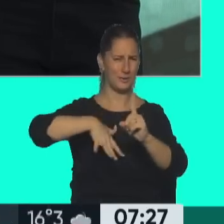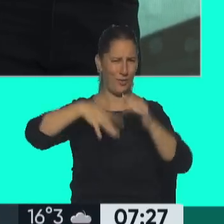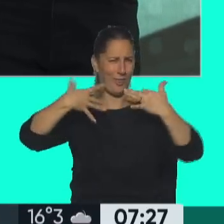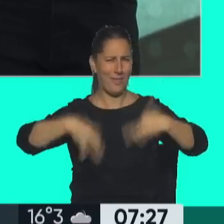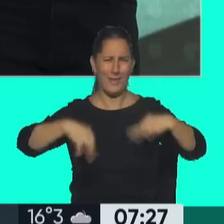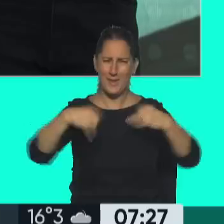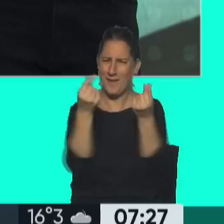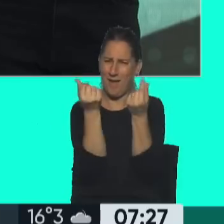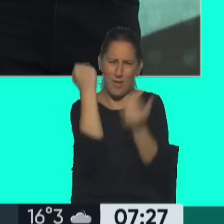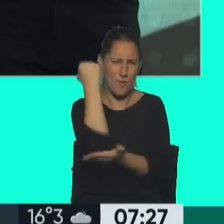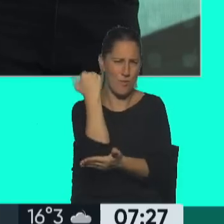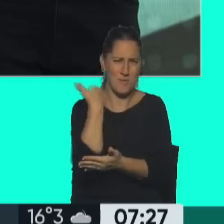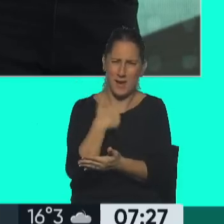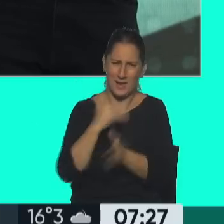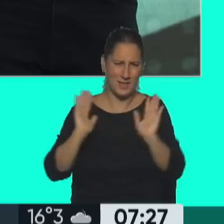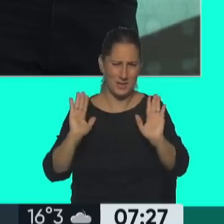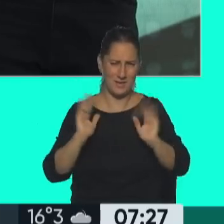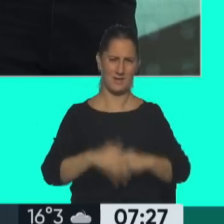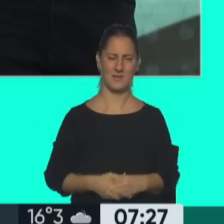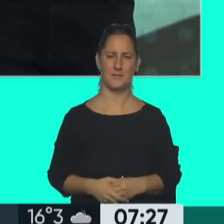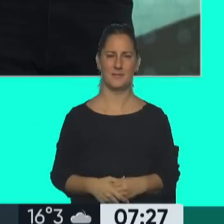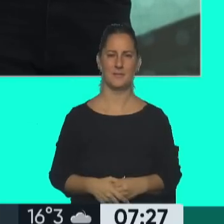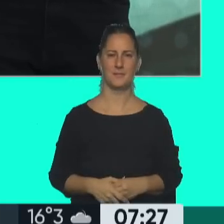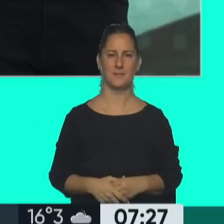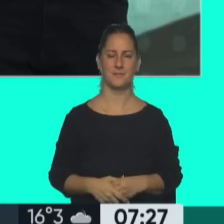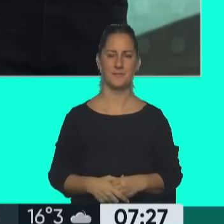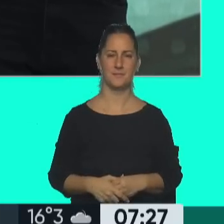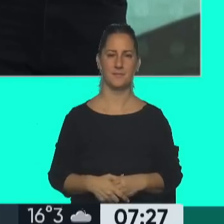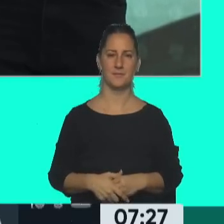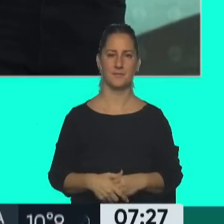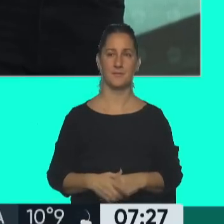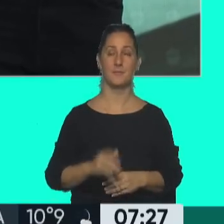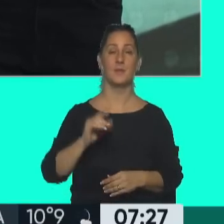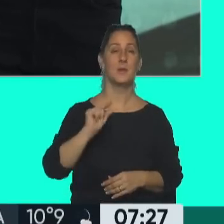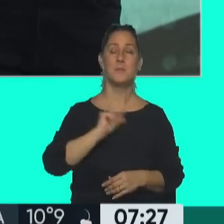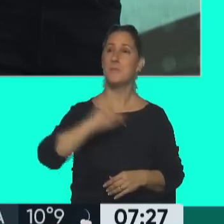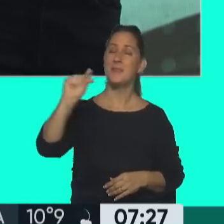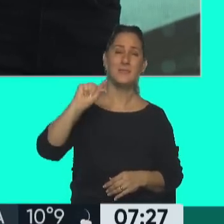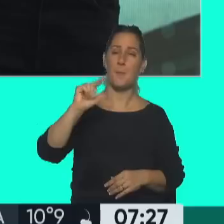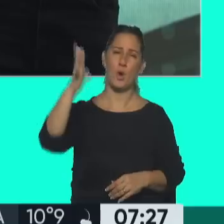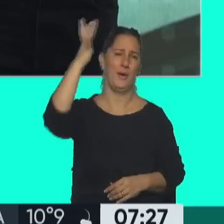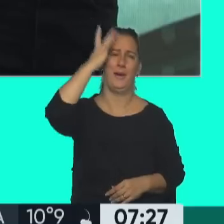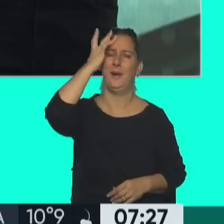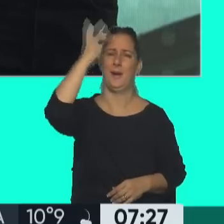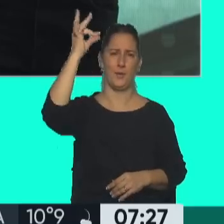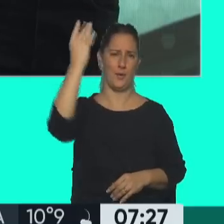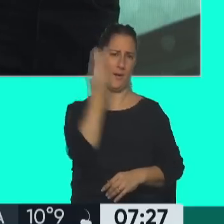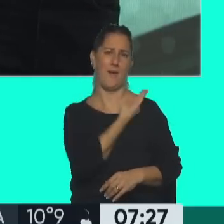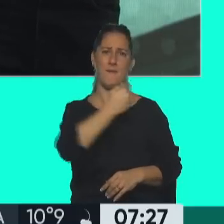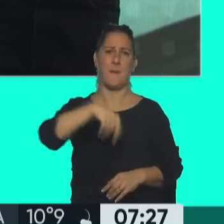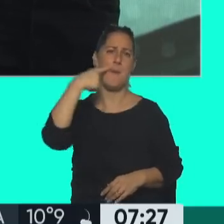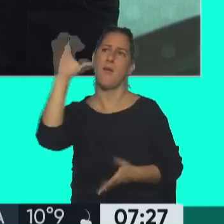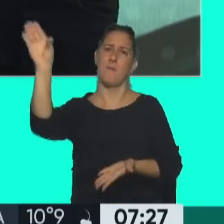vulnerabilidad financiera y macroeconómica para la Argentina. El préstamo más grande que alguna vez el Fondo Monetario Internacional